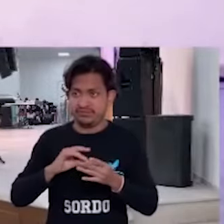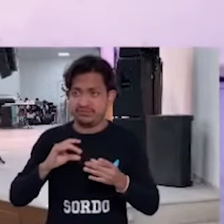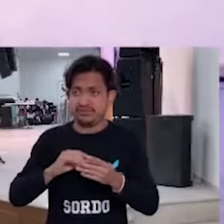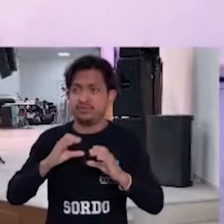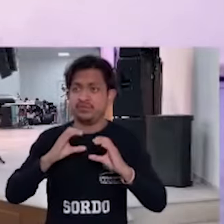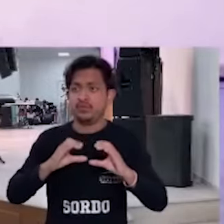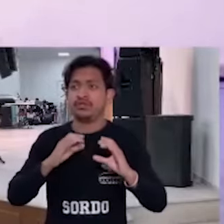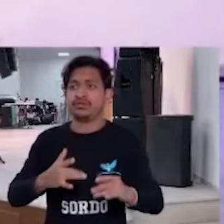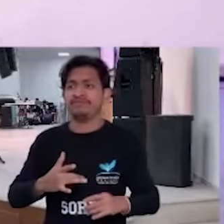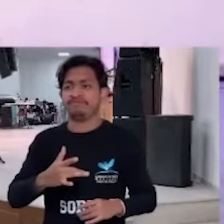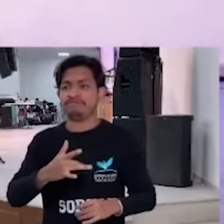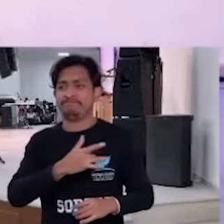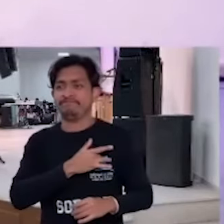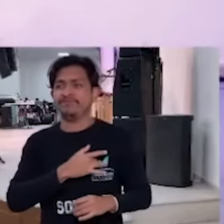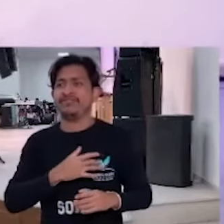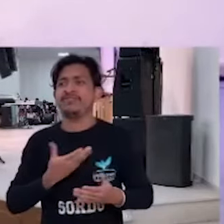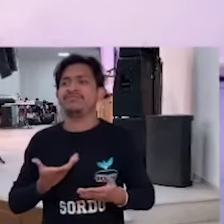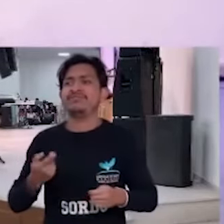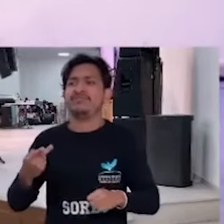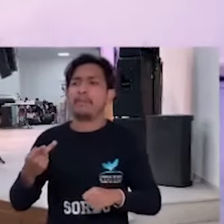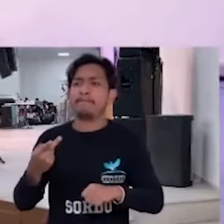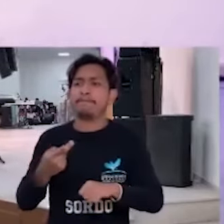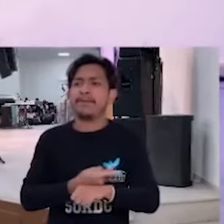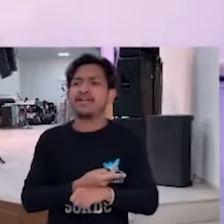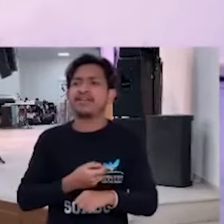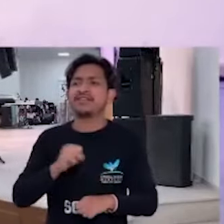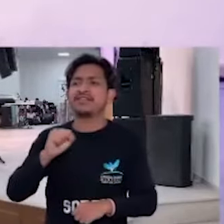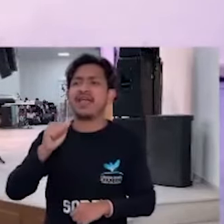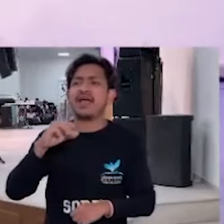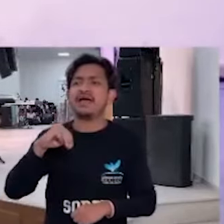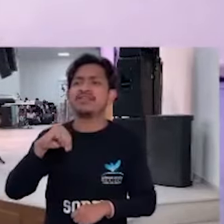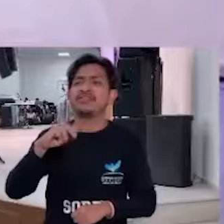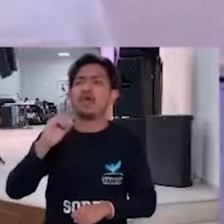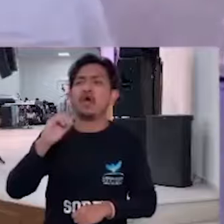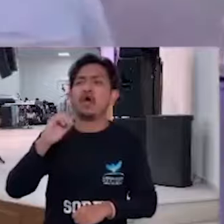Sansón? Bueno, él falló en esto, él abrió su corazón